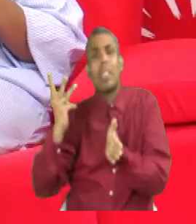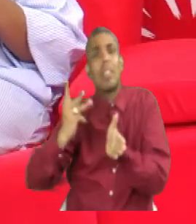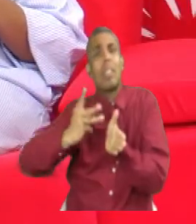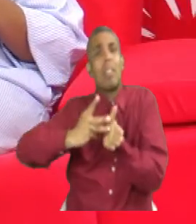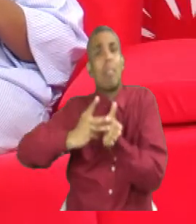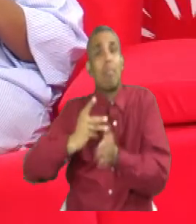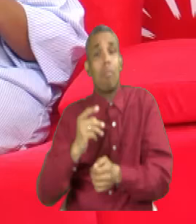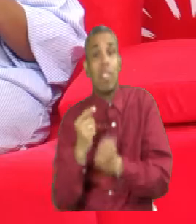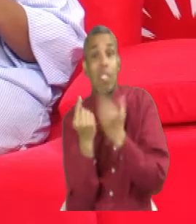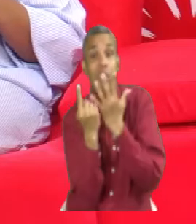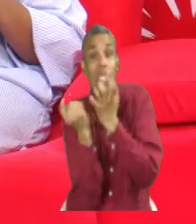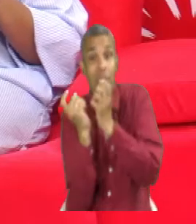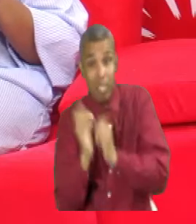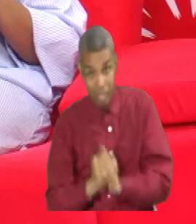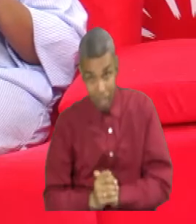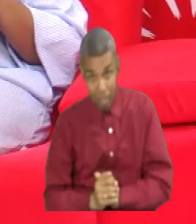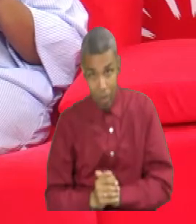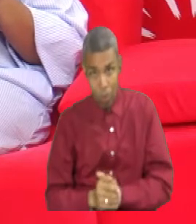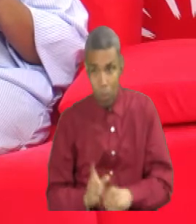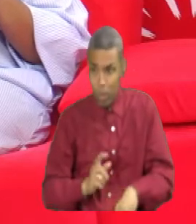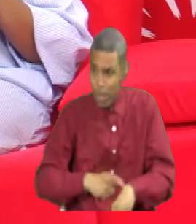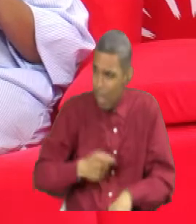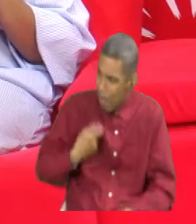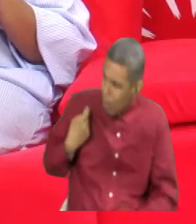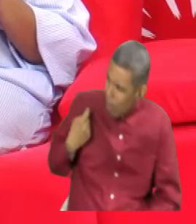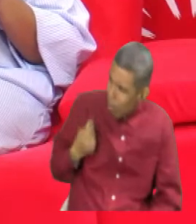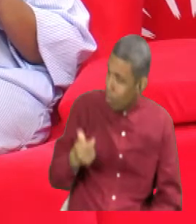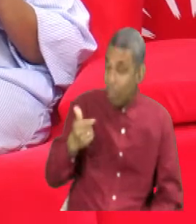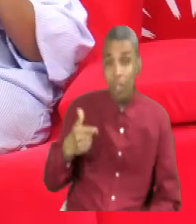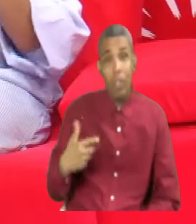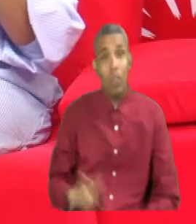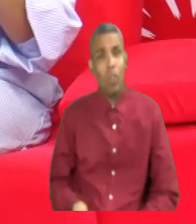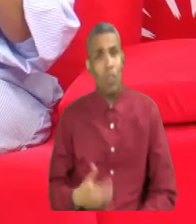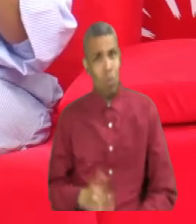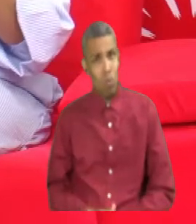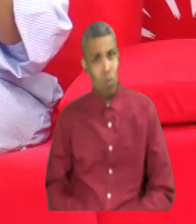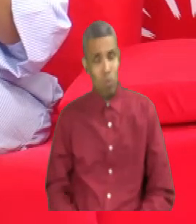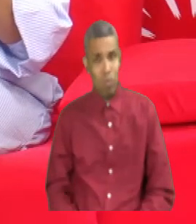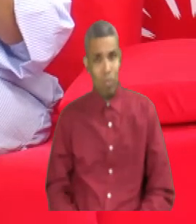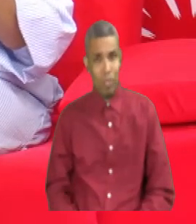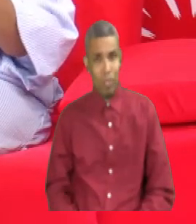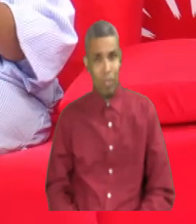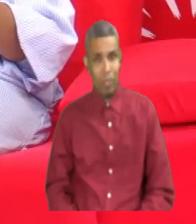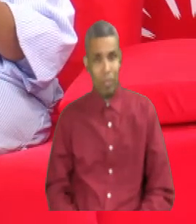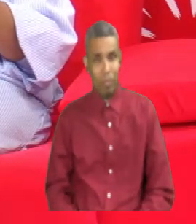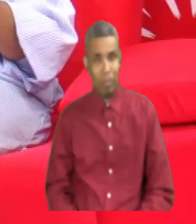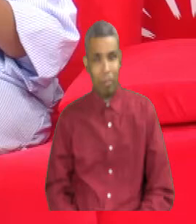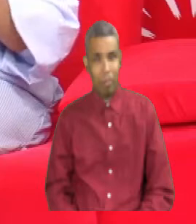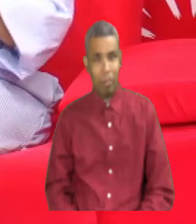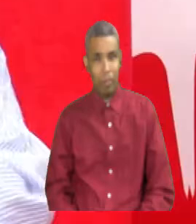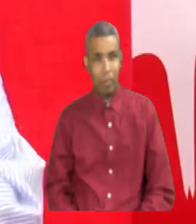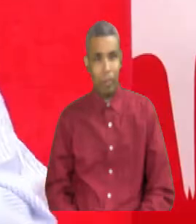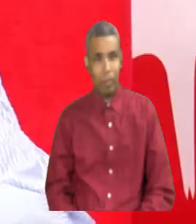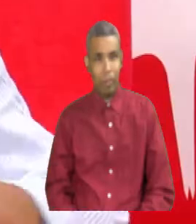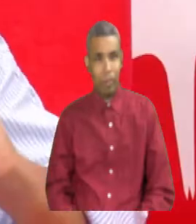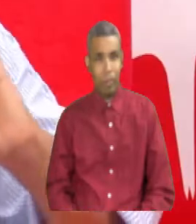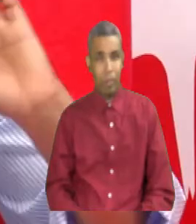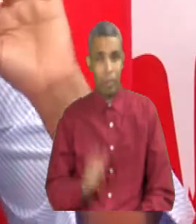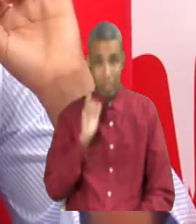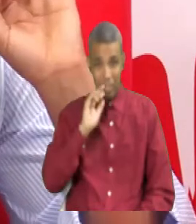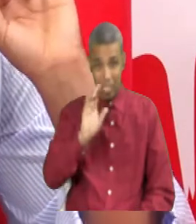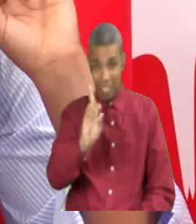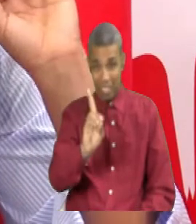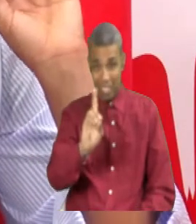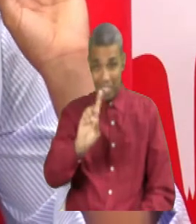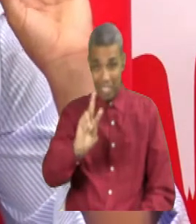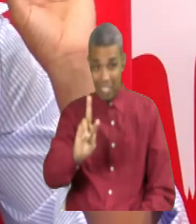no es fácil llegar a no, ese no es número nada fácil de reproducciones. Aquí, en este CD, encontramos 5 canciones, pero